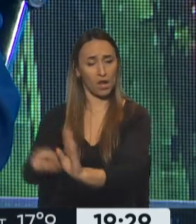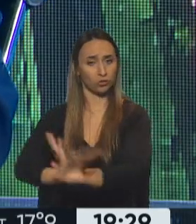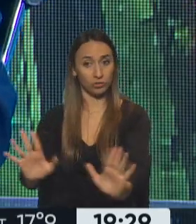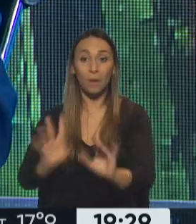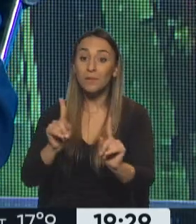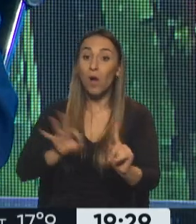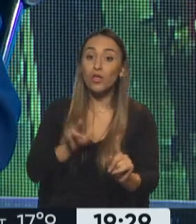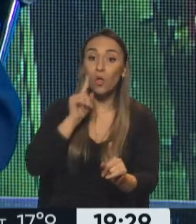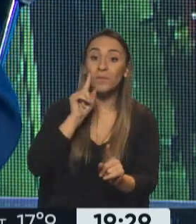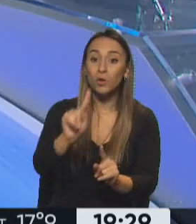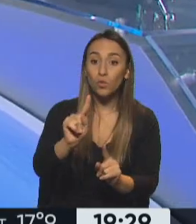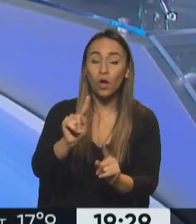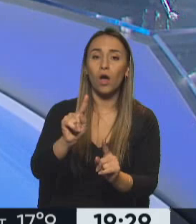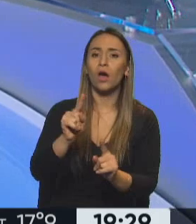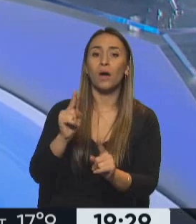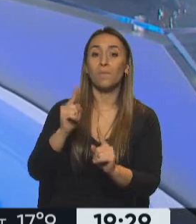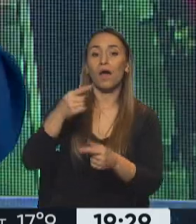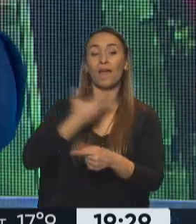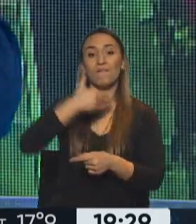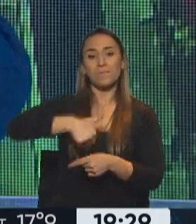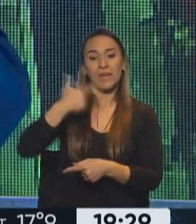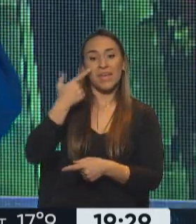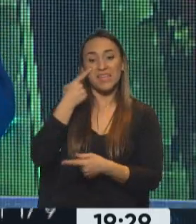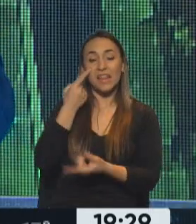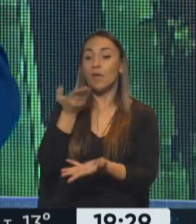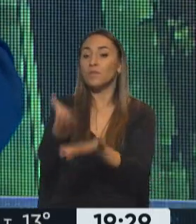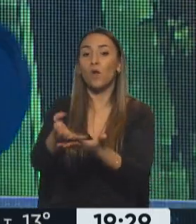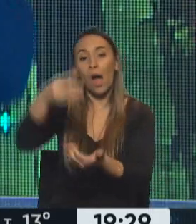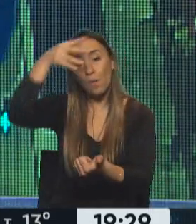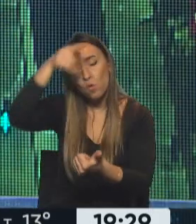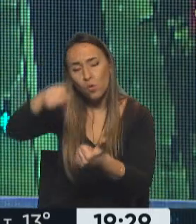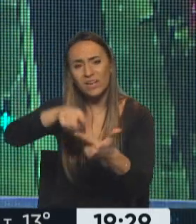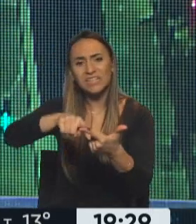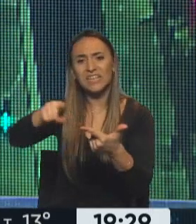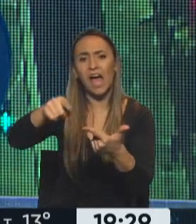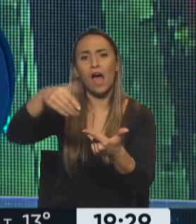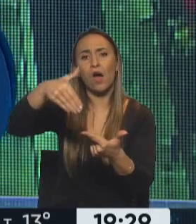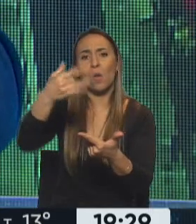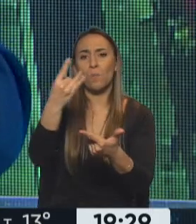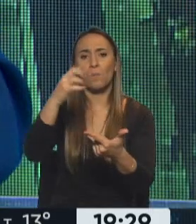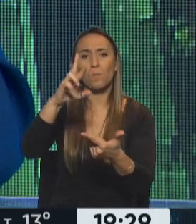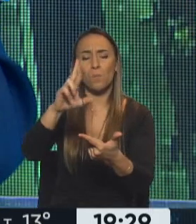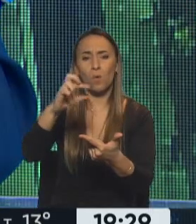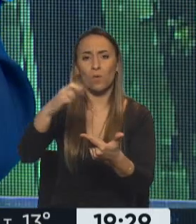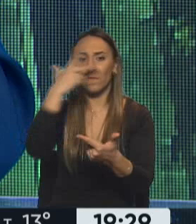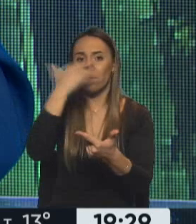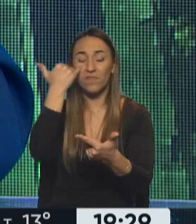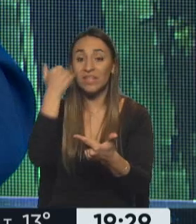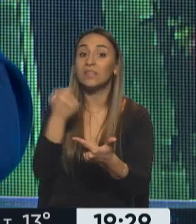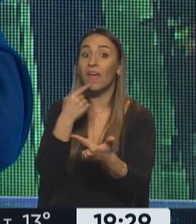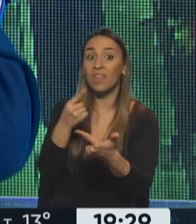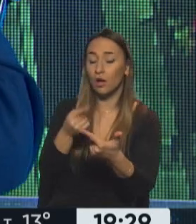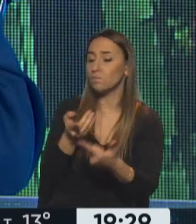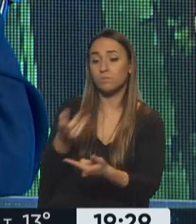2001. ¿Qué le pidió el fondo a Patricia Bullrich y a López Murphy? La primera variable, sacarle el sueldo a los jubilados. Nosotros